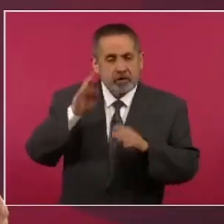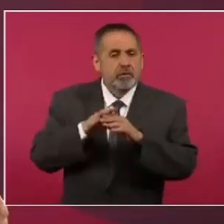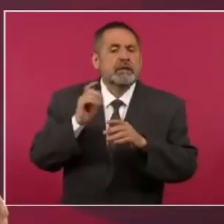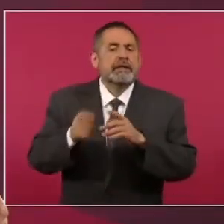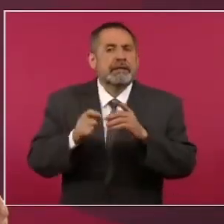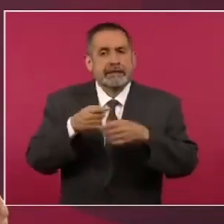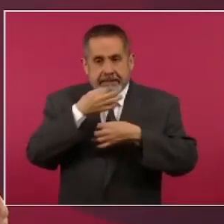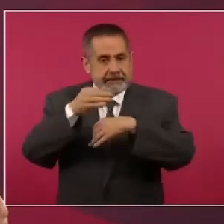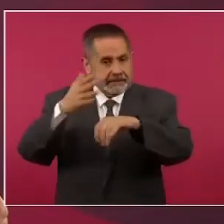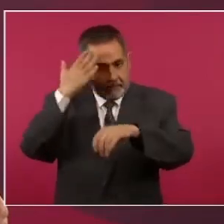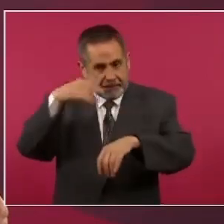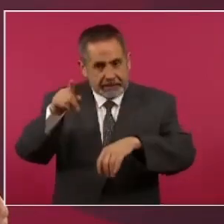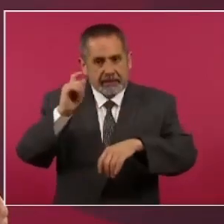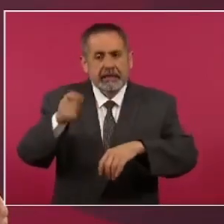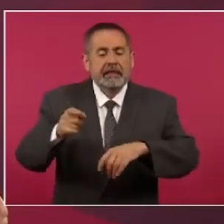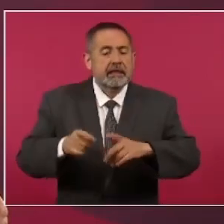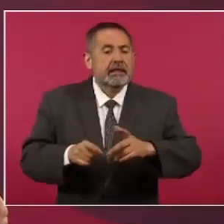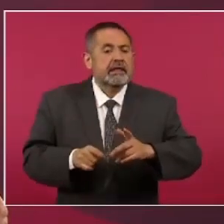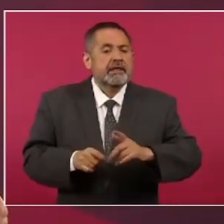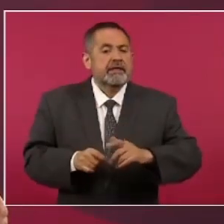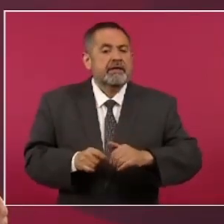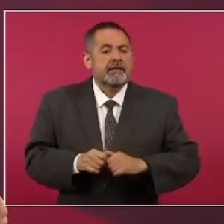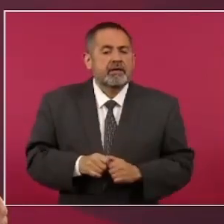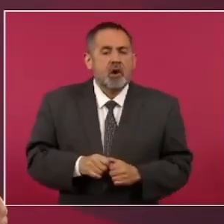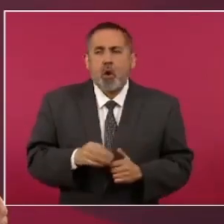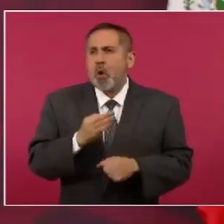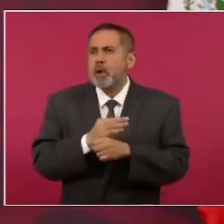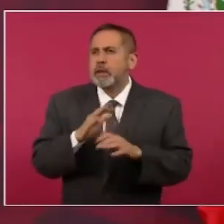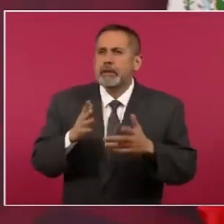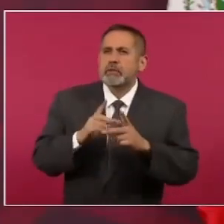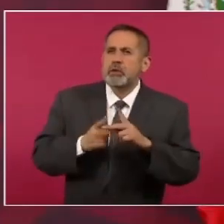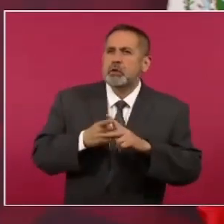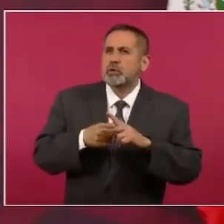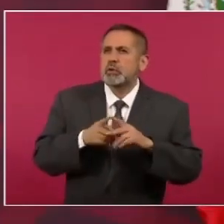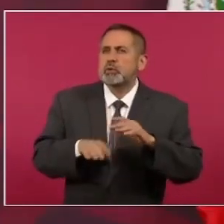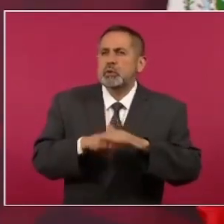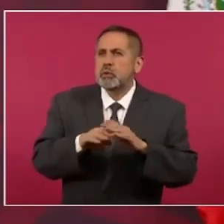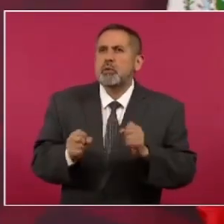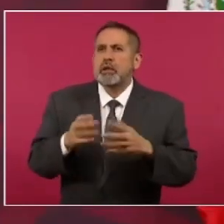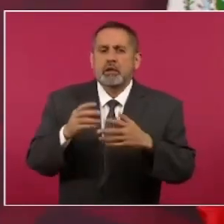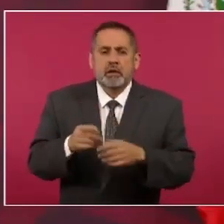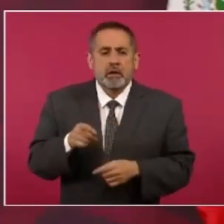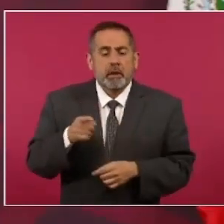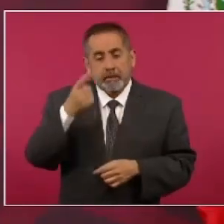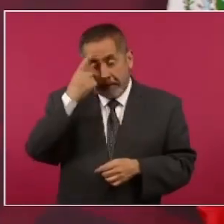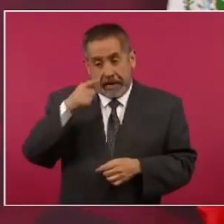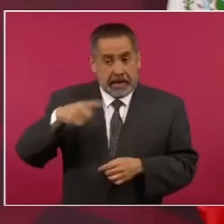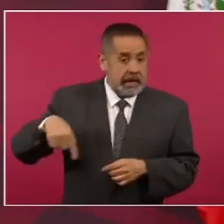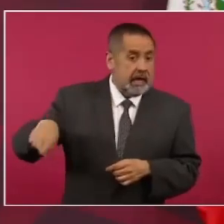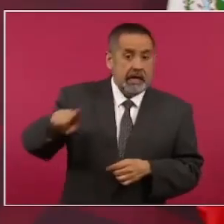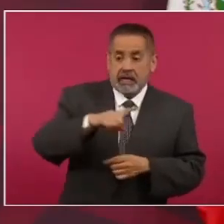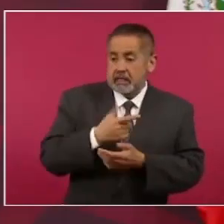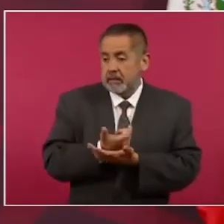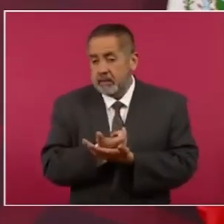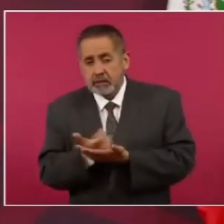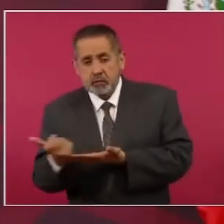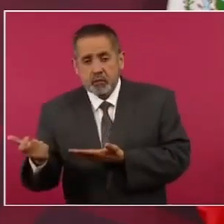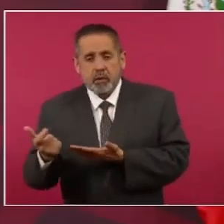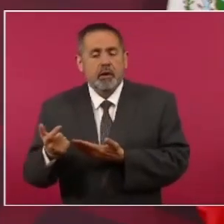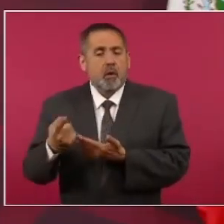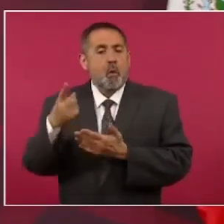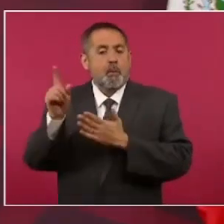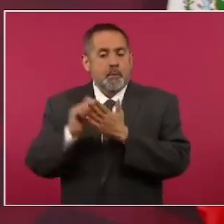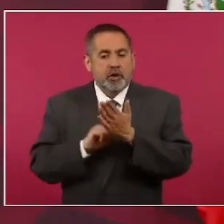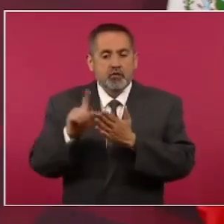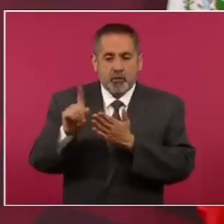llegando a un promedio de salario mensual